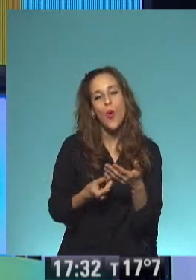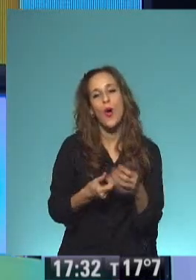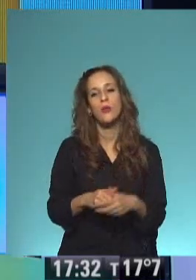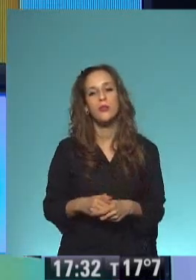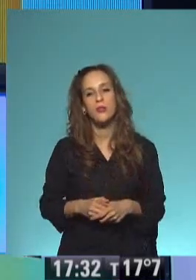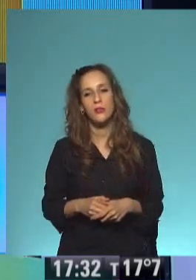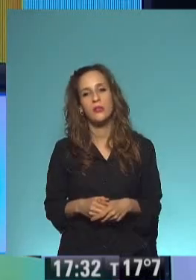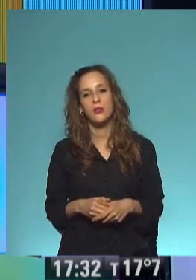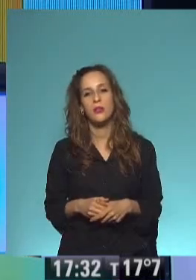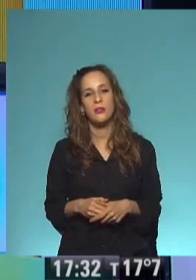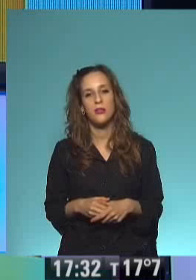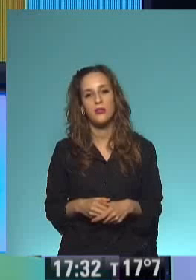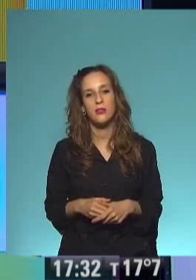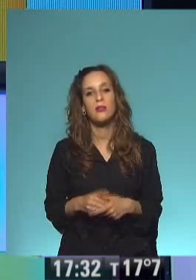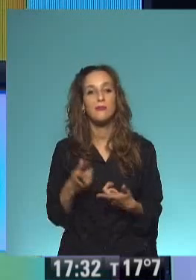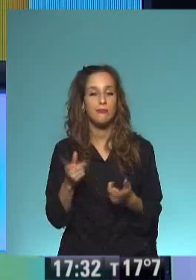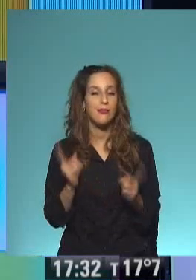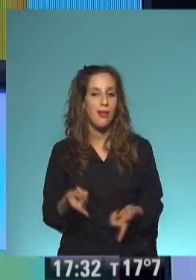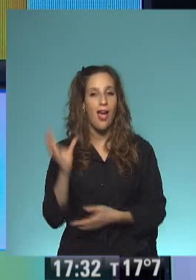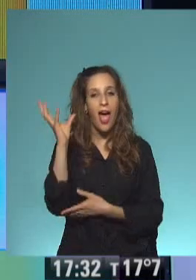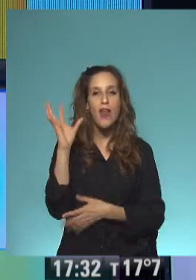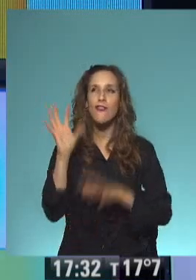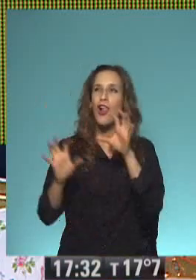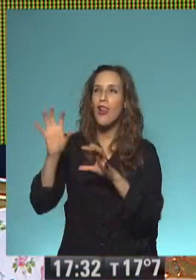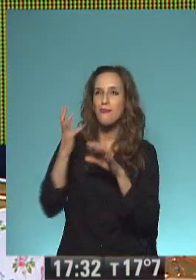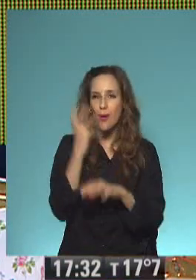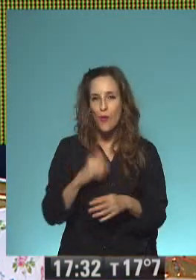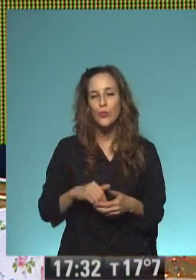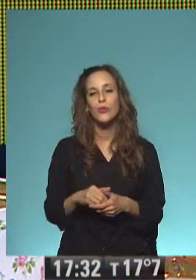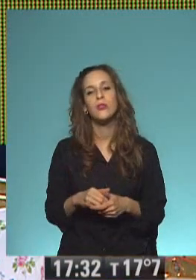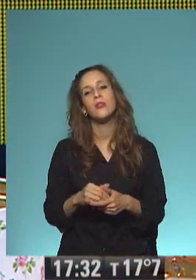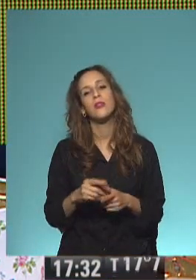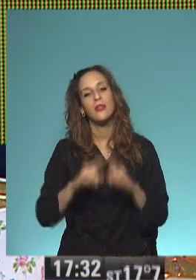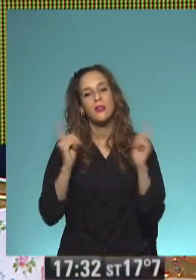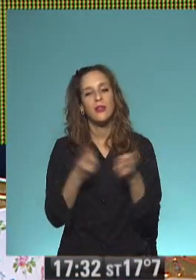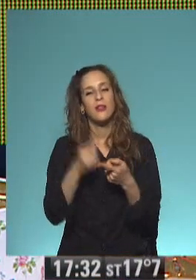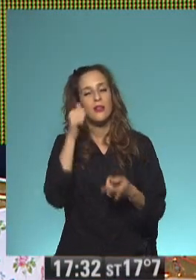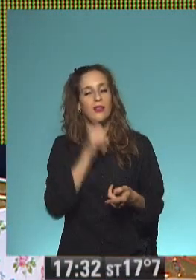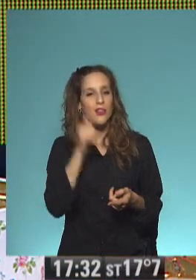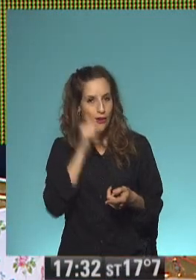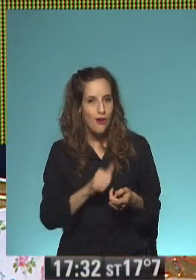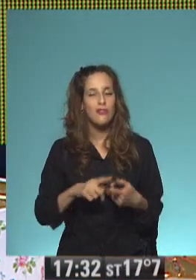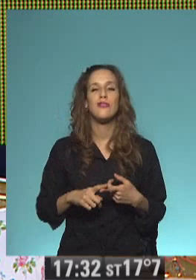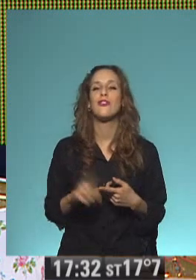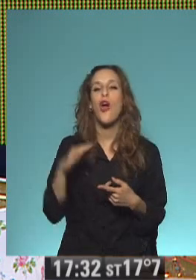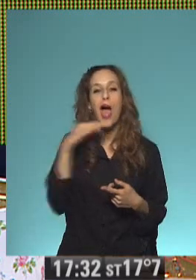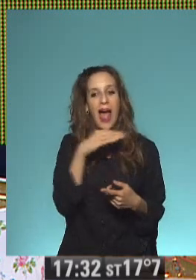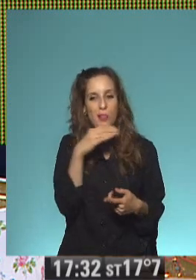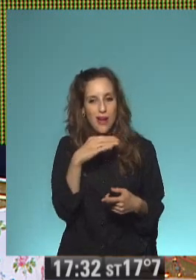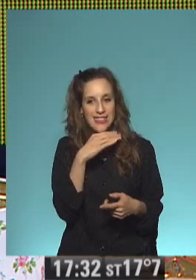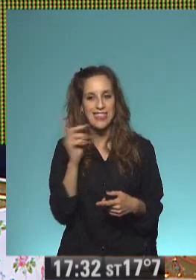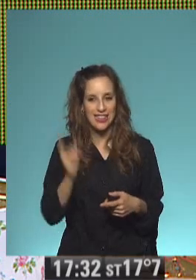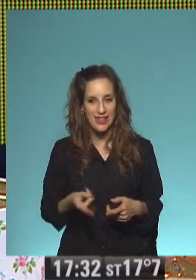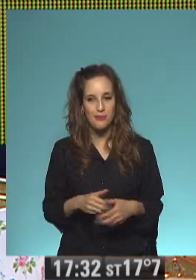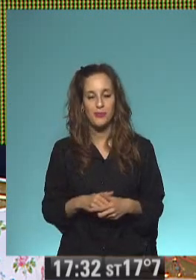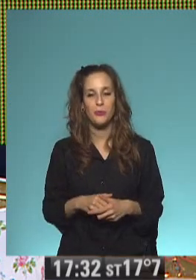les gusta. Ay, trepar árboles, tantas cosas que me gustaban de los parques. O un kiosco. O a ese almacén que iban